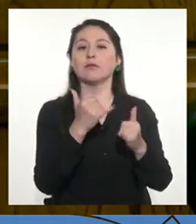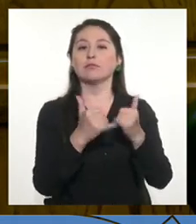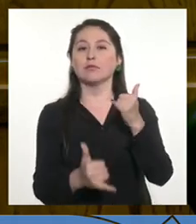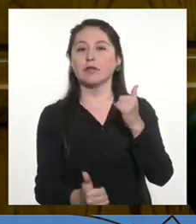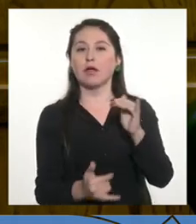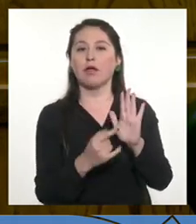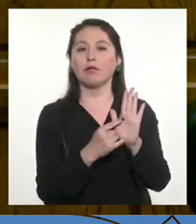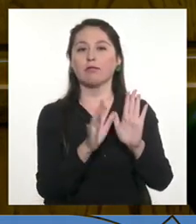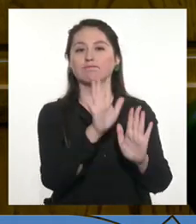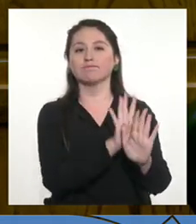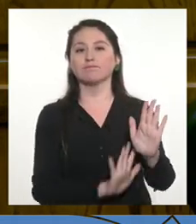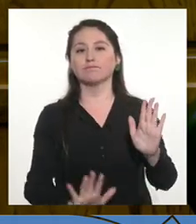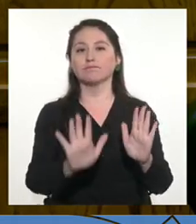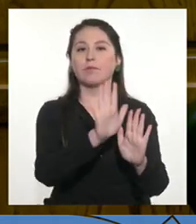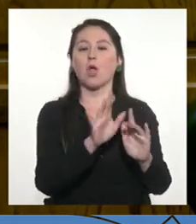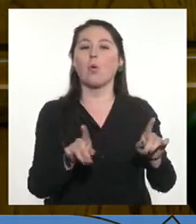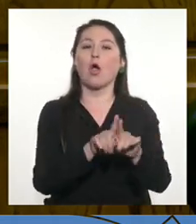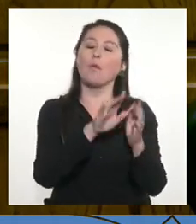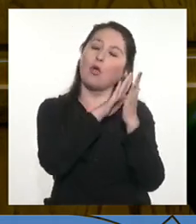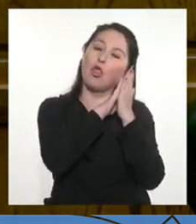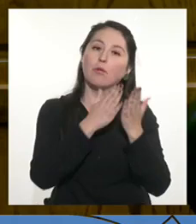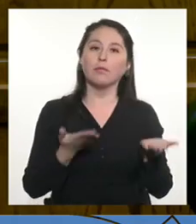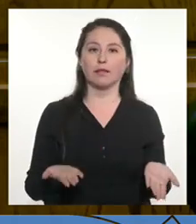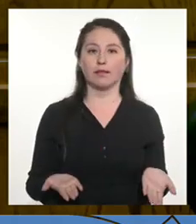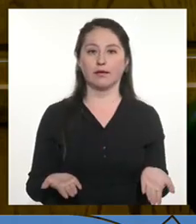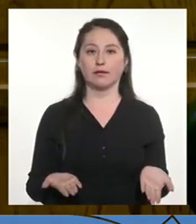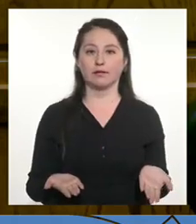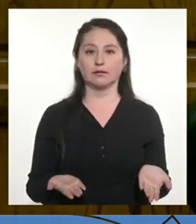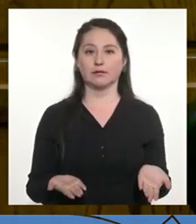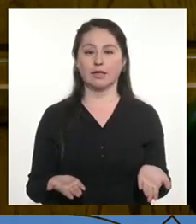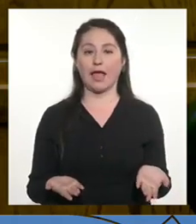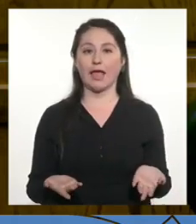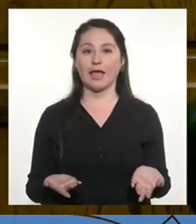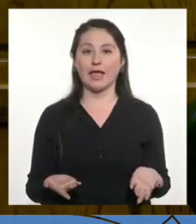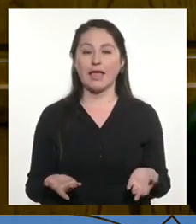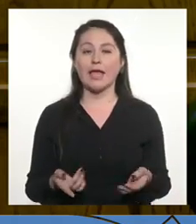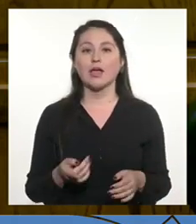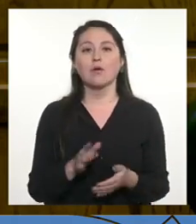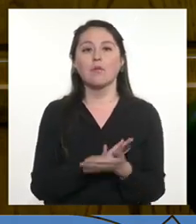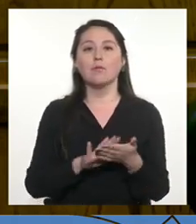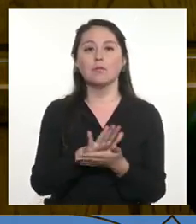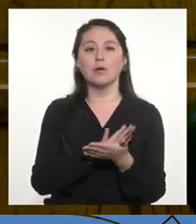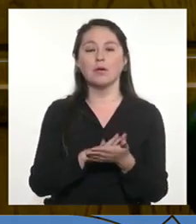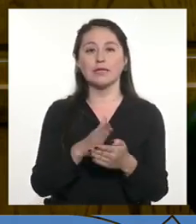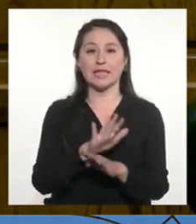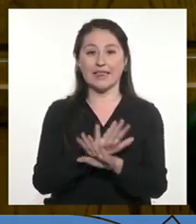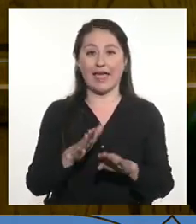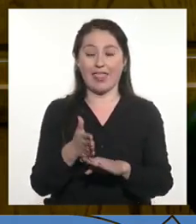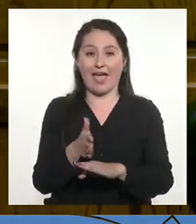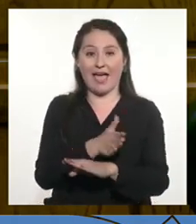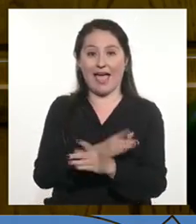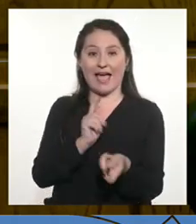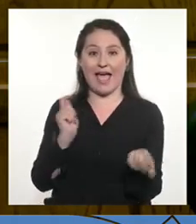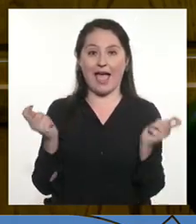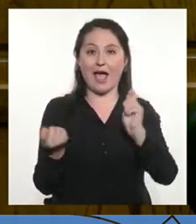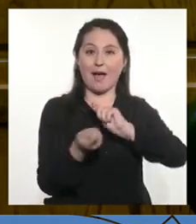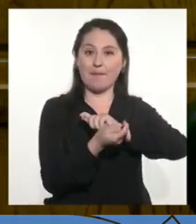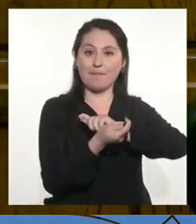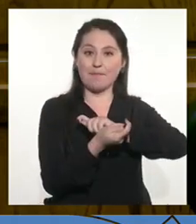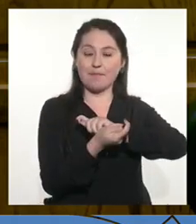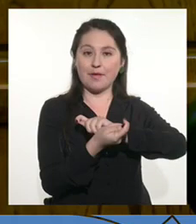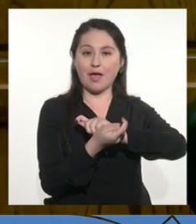dormidas por así decirlo claro que quien mientras nada ocurre en el sentido contrario pasa a ser relativamente